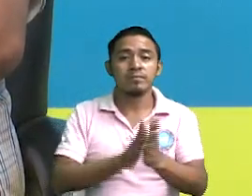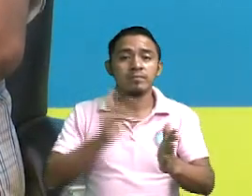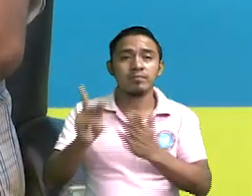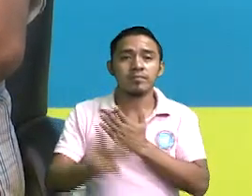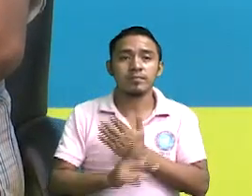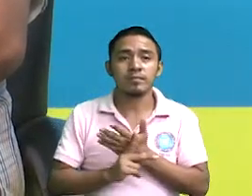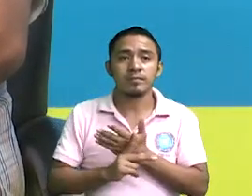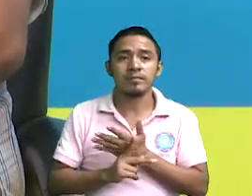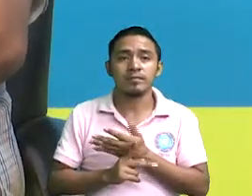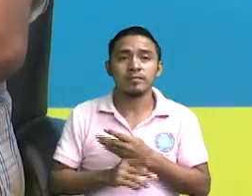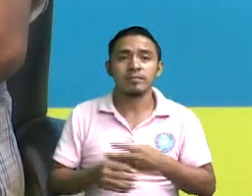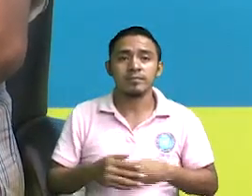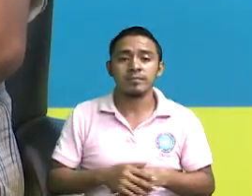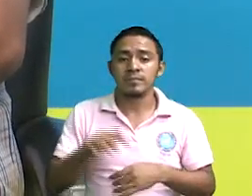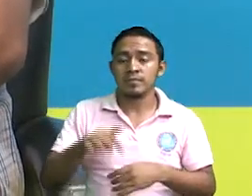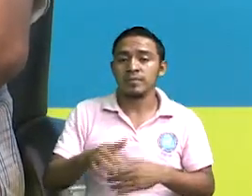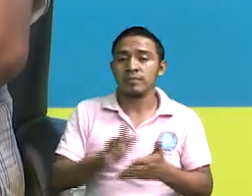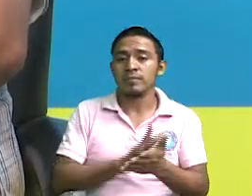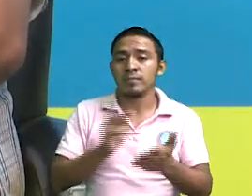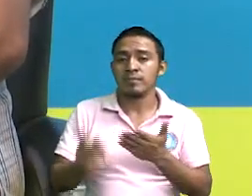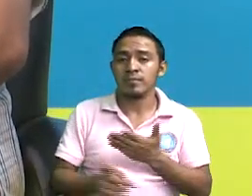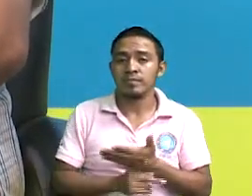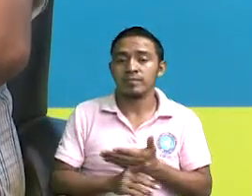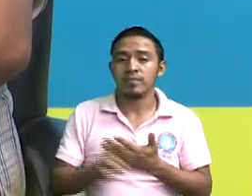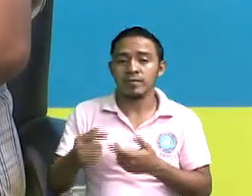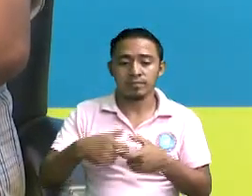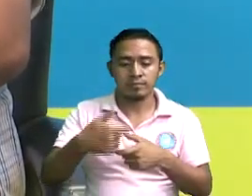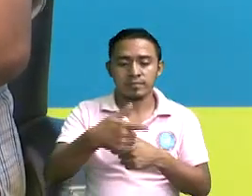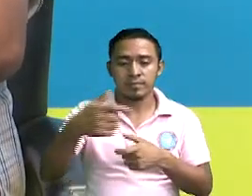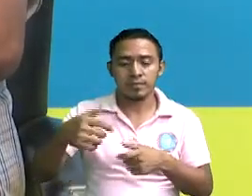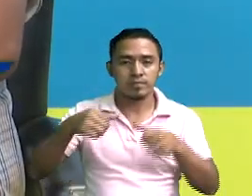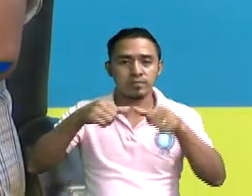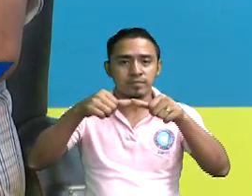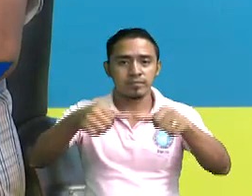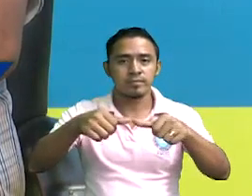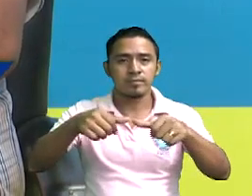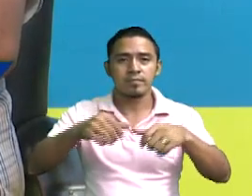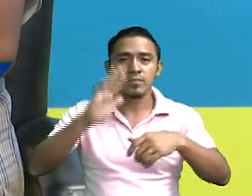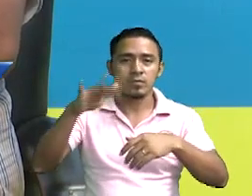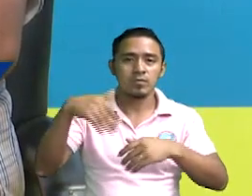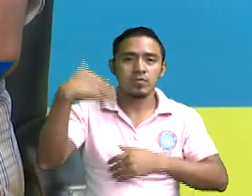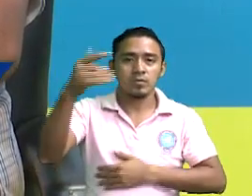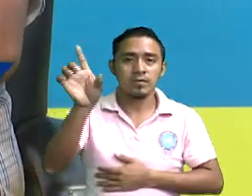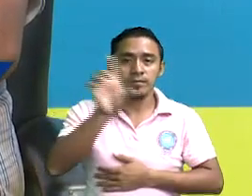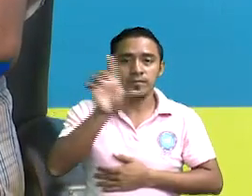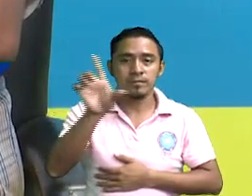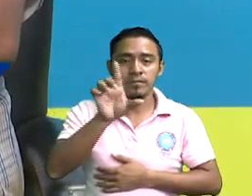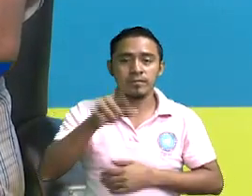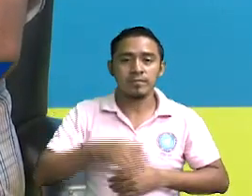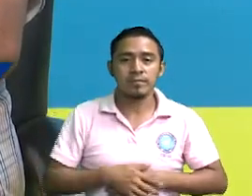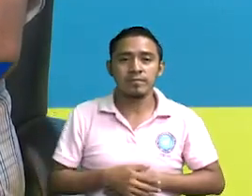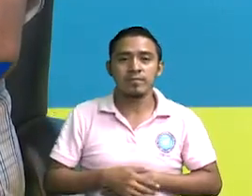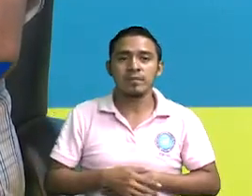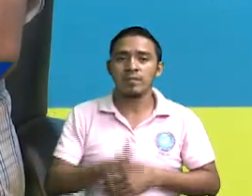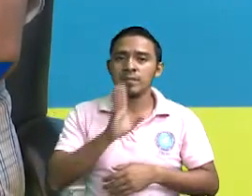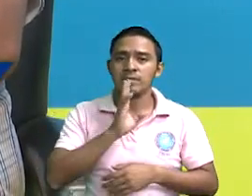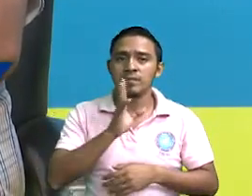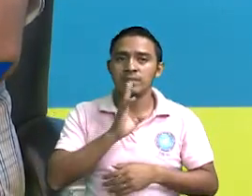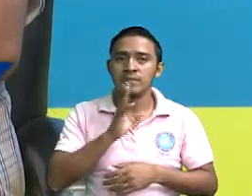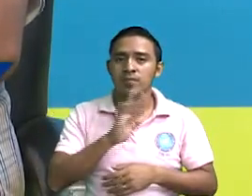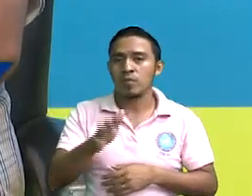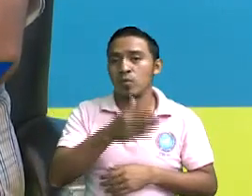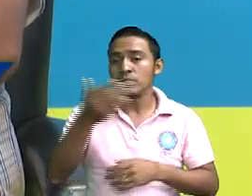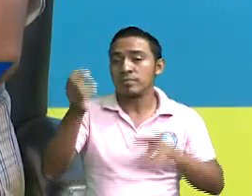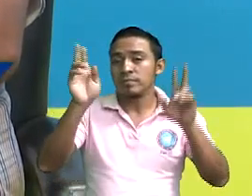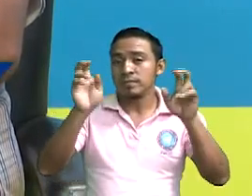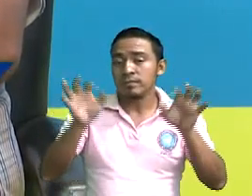este programa, de esta edición de este programa. Los invitamos a que nos acompañen el próximo lunes, que vamos a estar hablando de